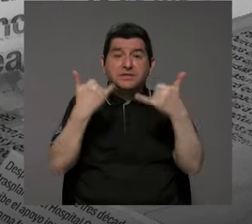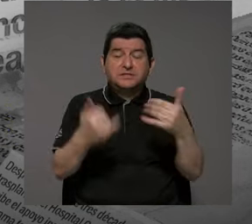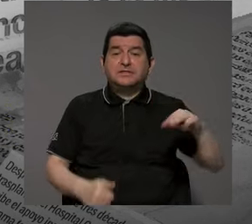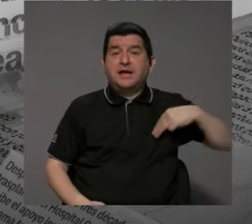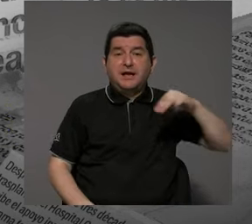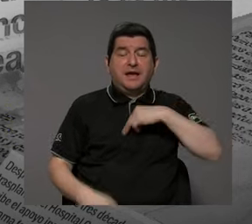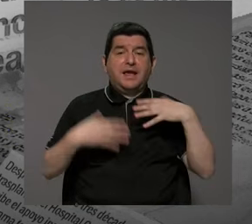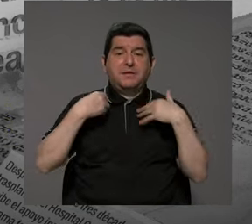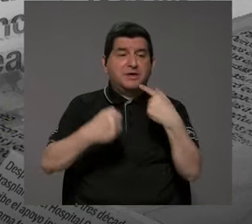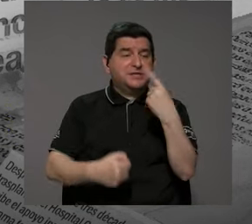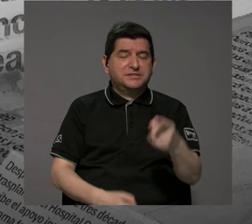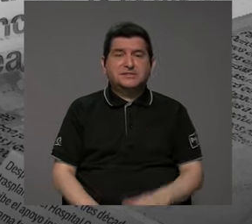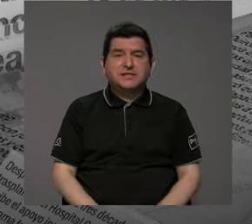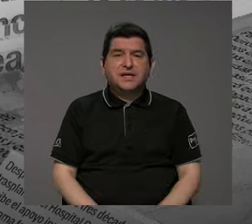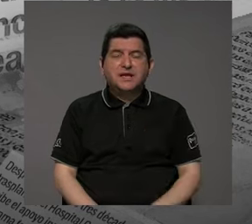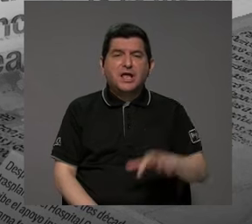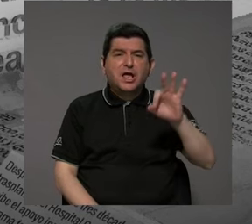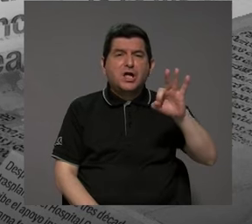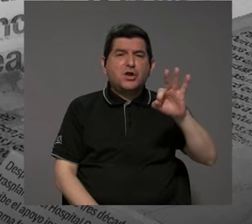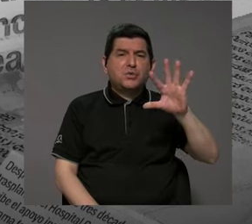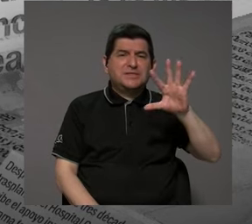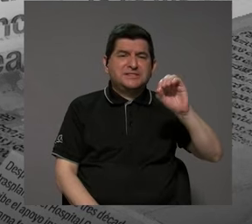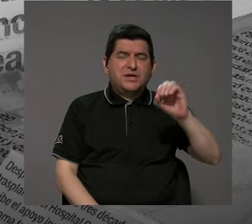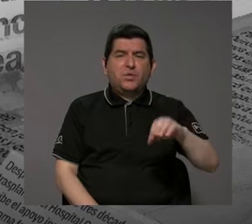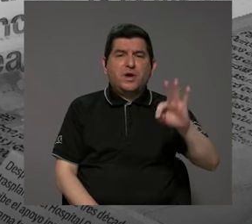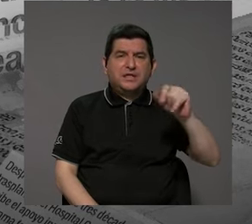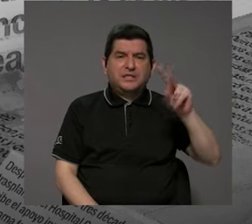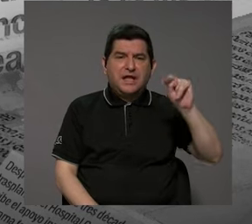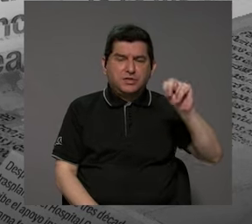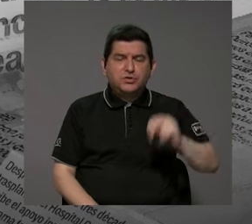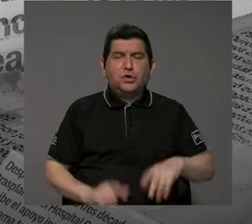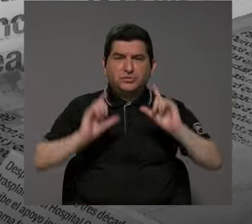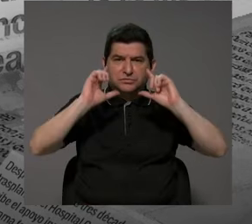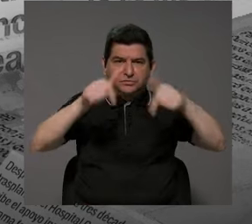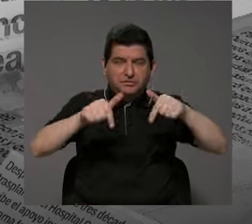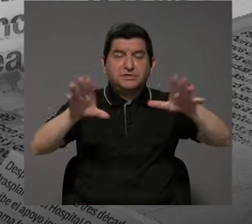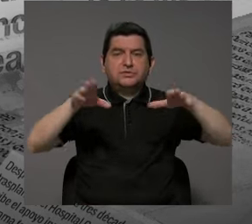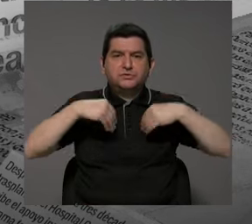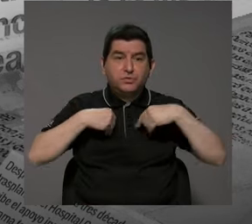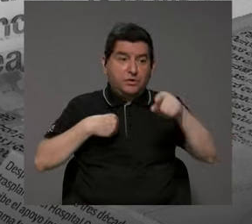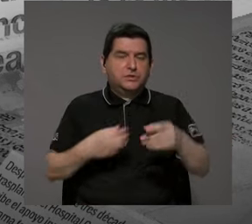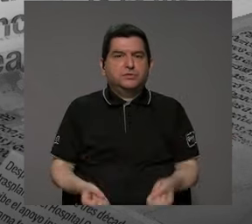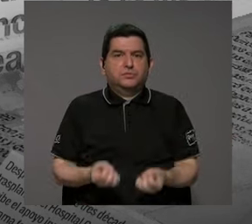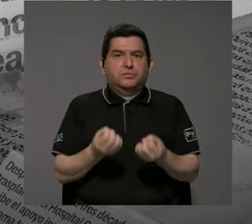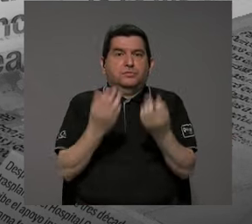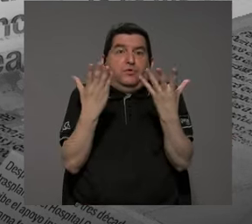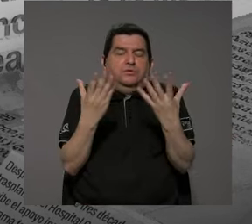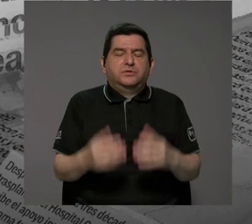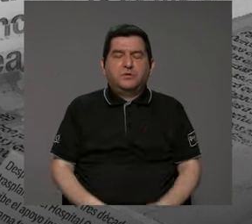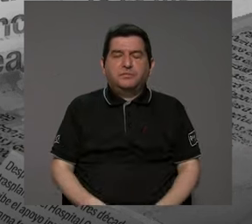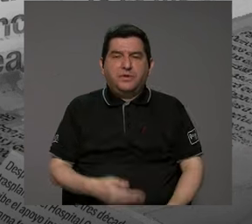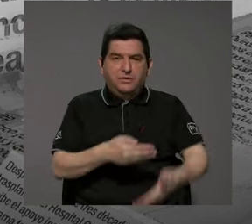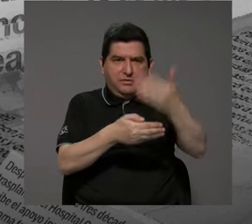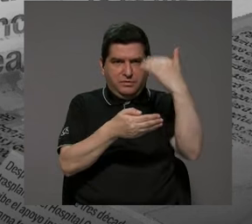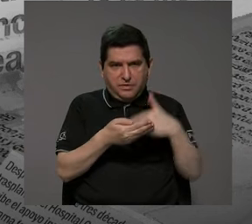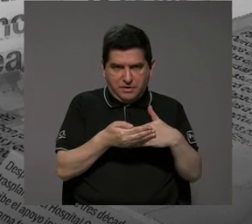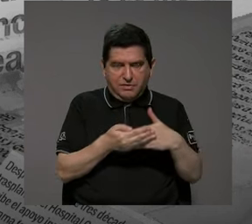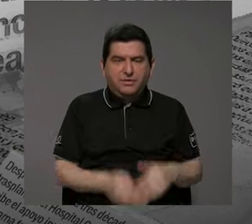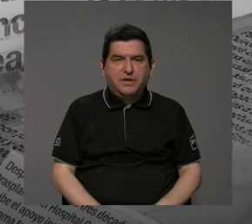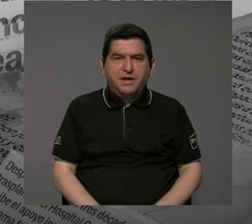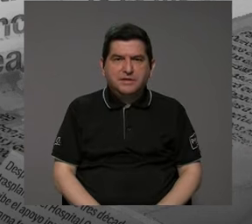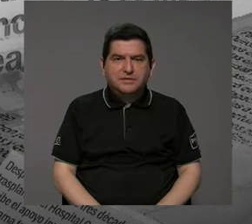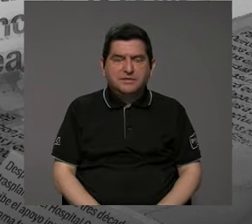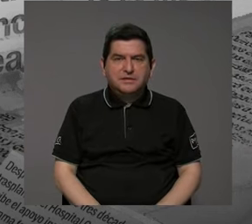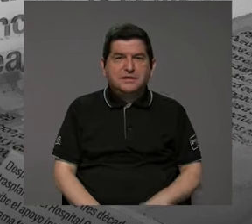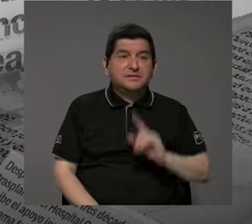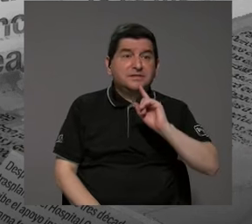Ministerio de salud decía que se recibían 950 toneladas de basura eso es bastante más de lo que inicialmente se había